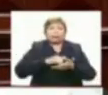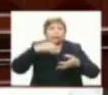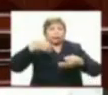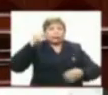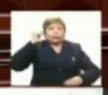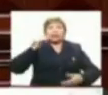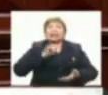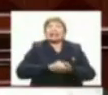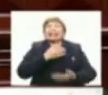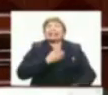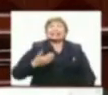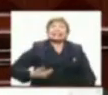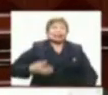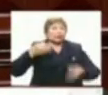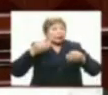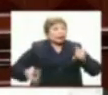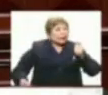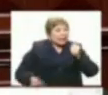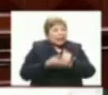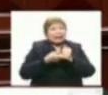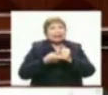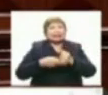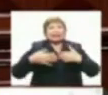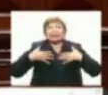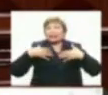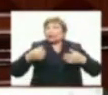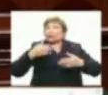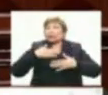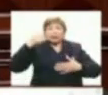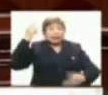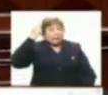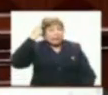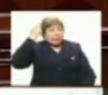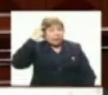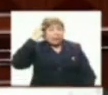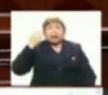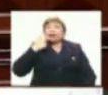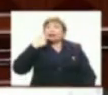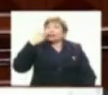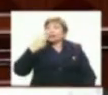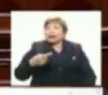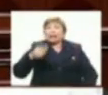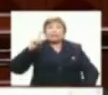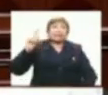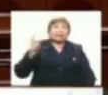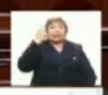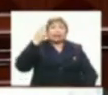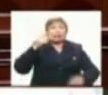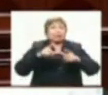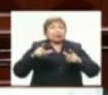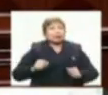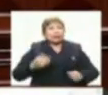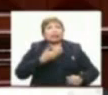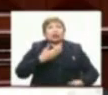un derecho fundamental que el Estado debe garantizar. La salud física y mental será primera prioridad en el